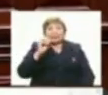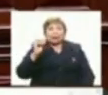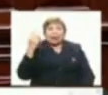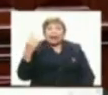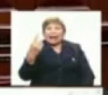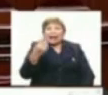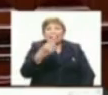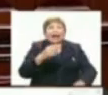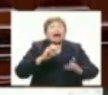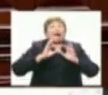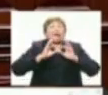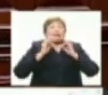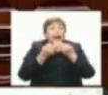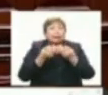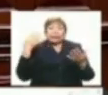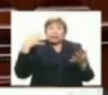cada familia vulnerable,